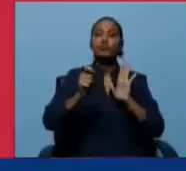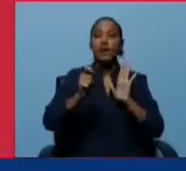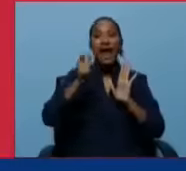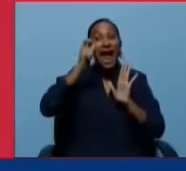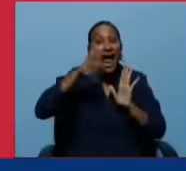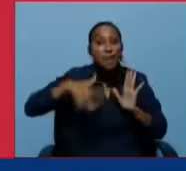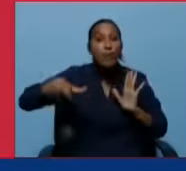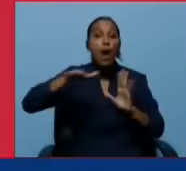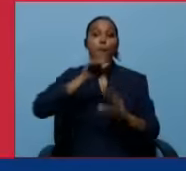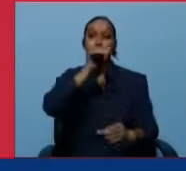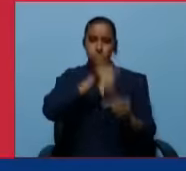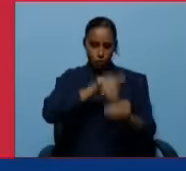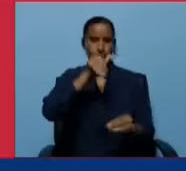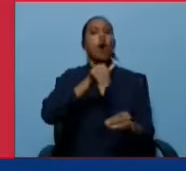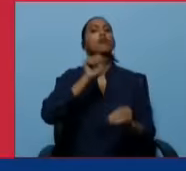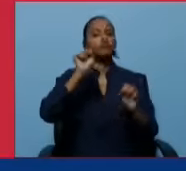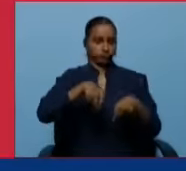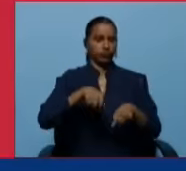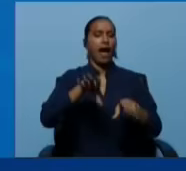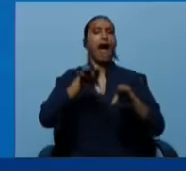votado, históricamente hablando.